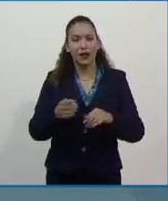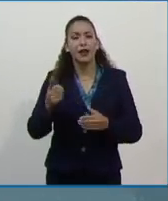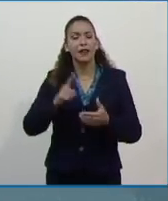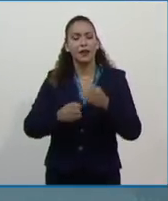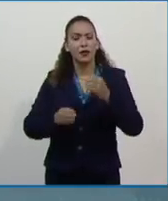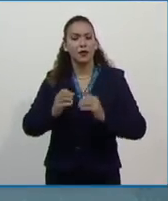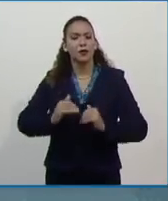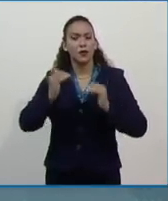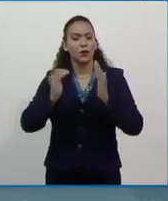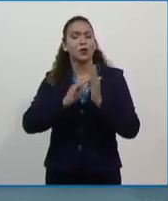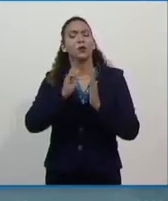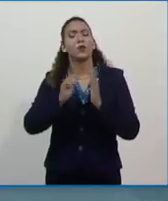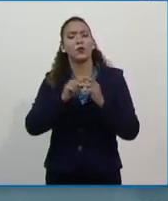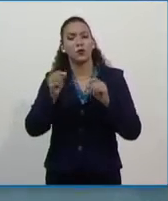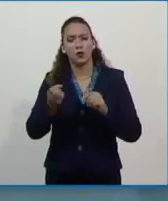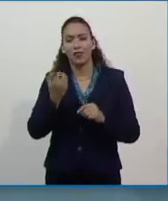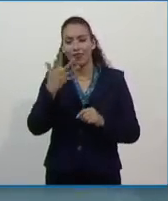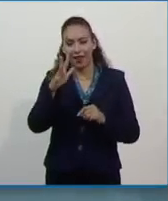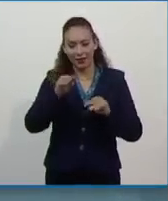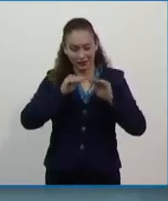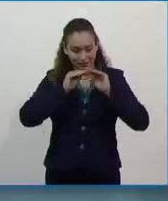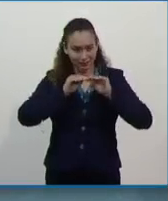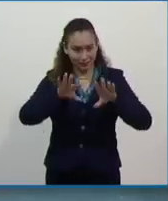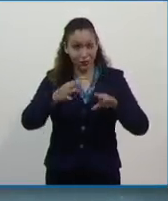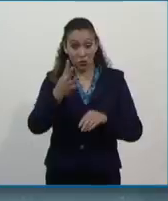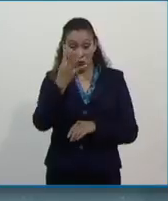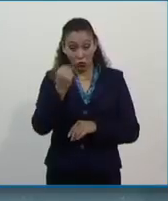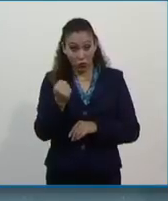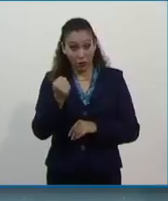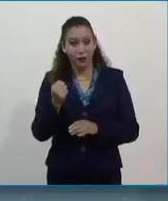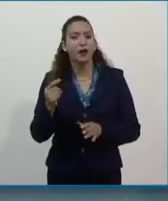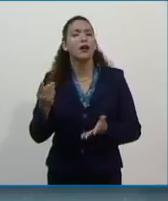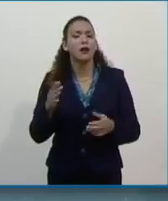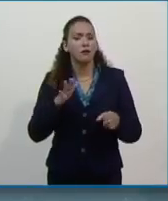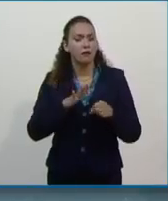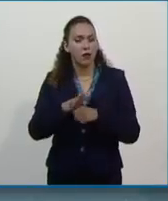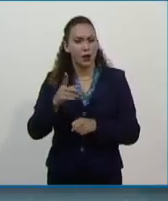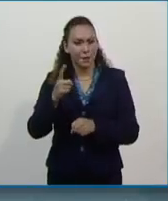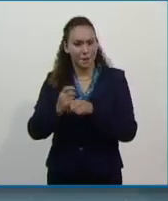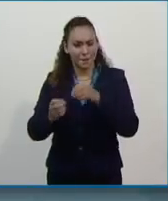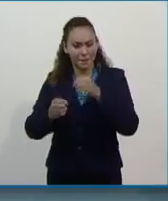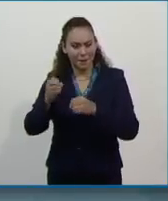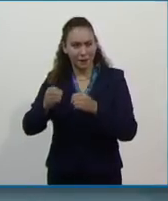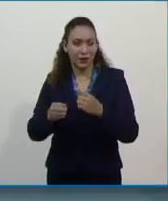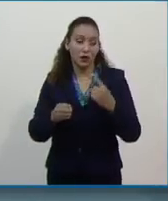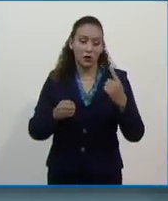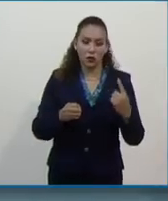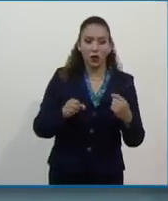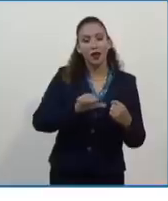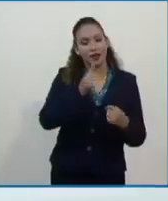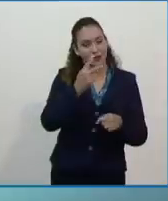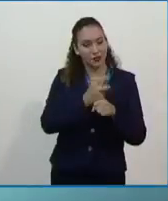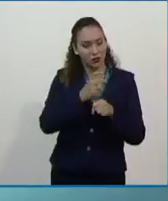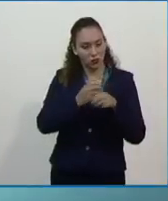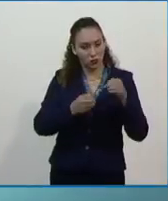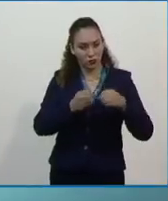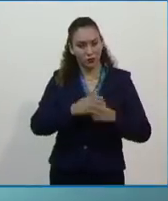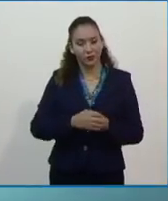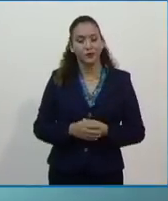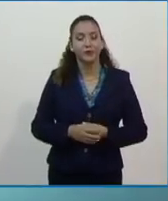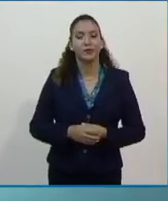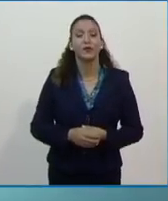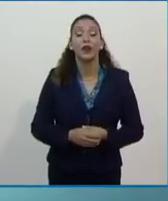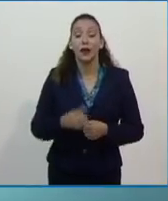Corte se publicaron 10 criterios, de los cuales 9 corresponden a la primera sala y 1 a la segunda sala. La primera sala